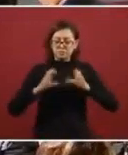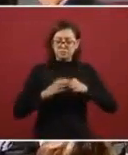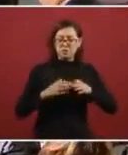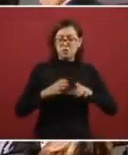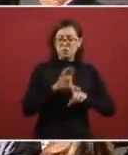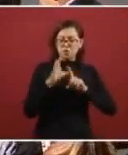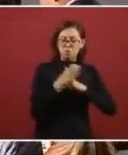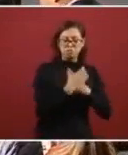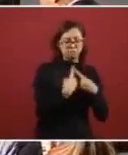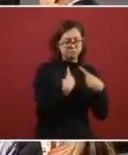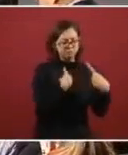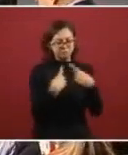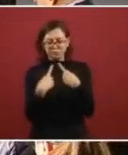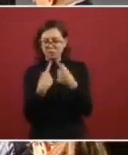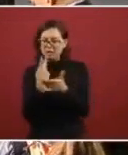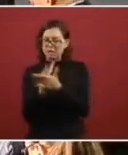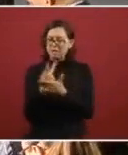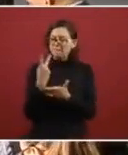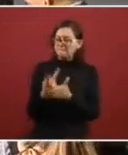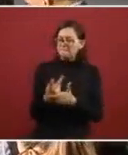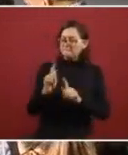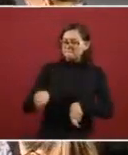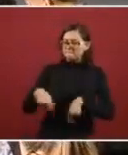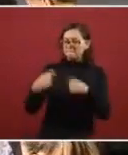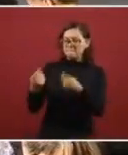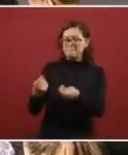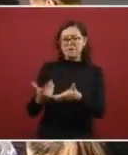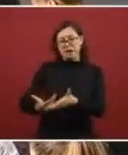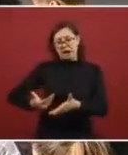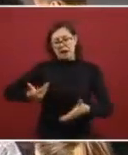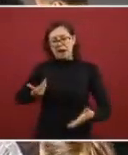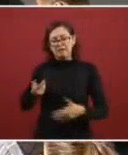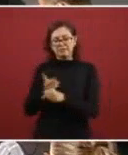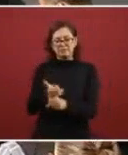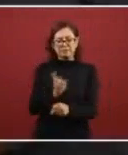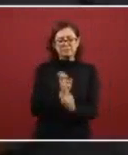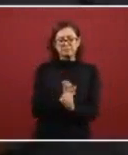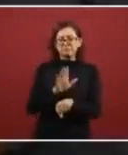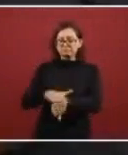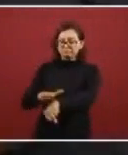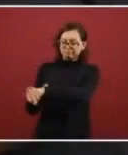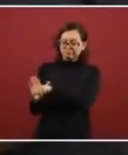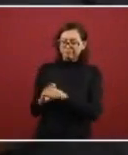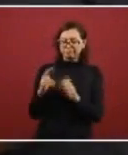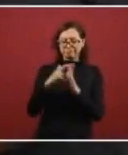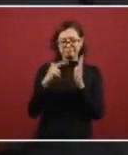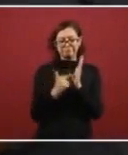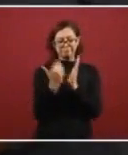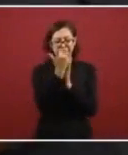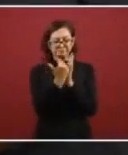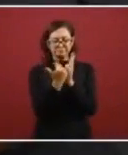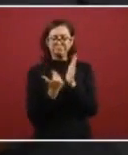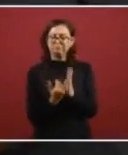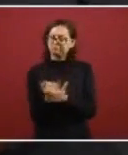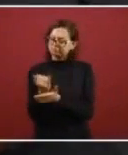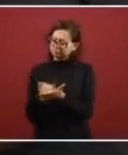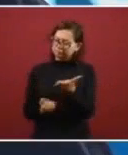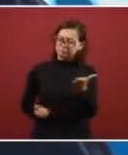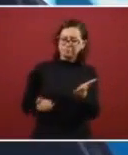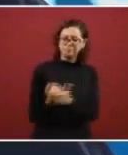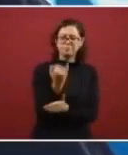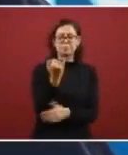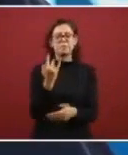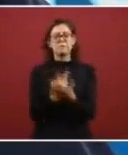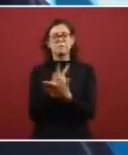Premiación, atendiendo a lo establecido en la convocatoria respectiva, resolvió la entrega del Premio